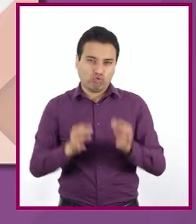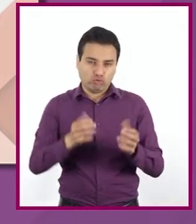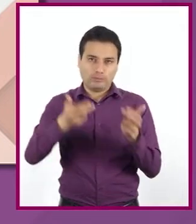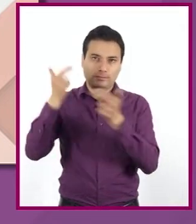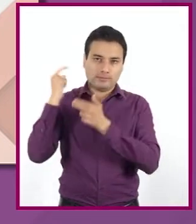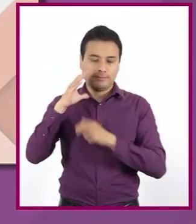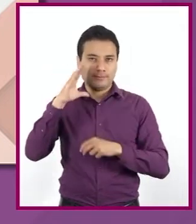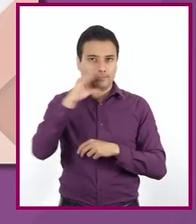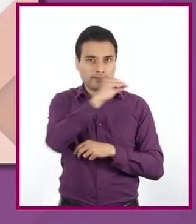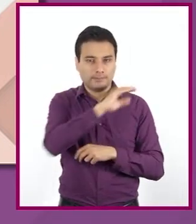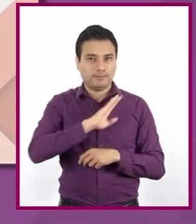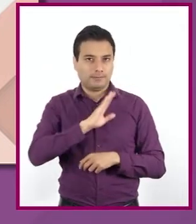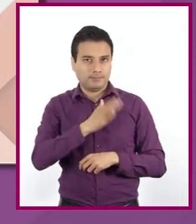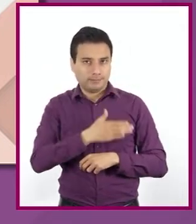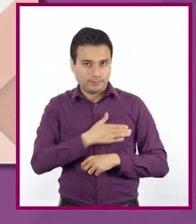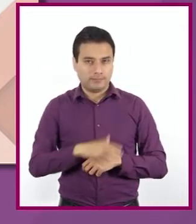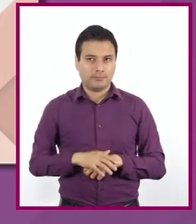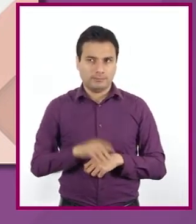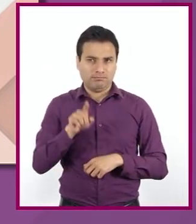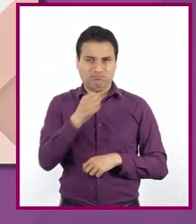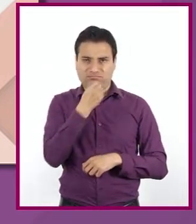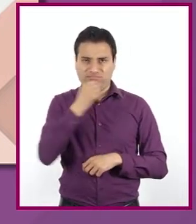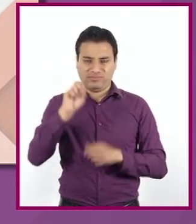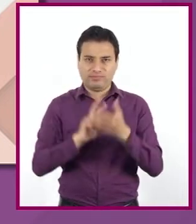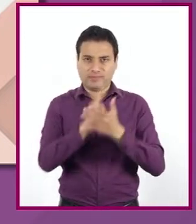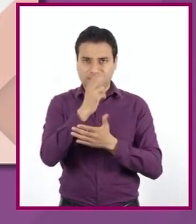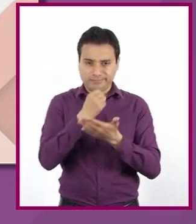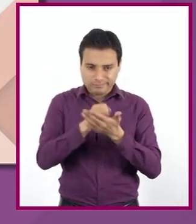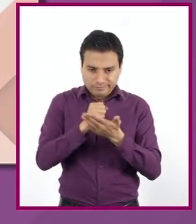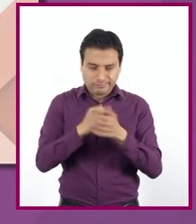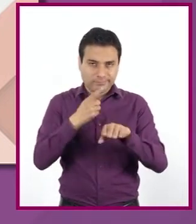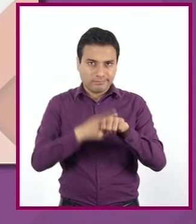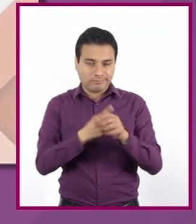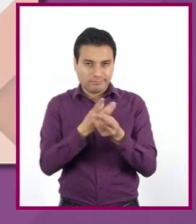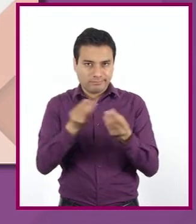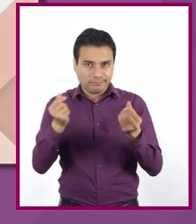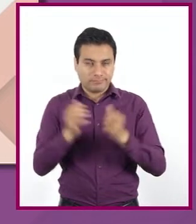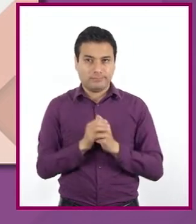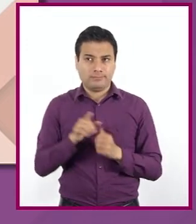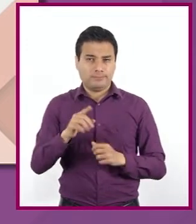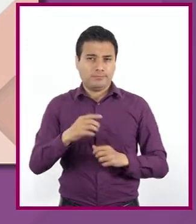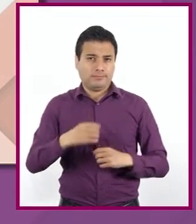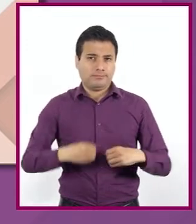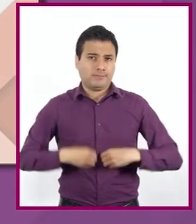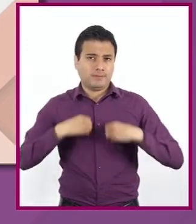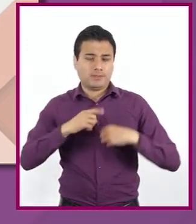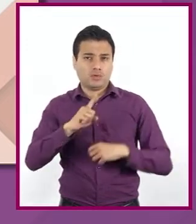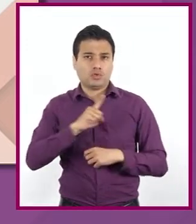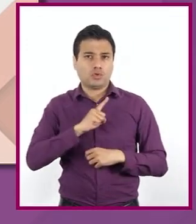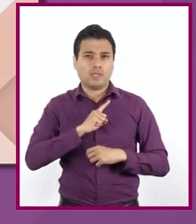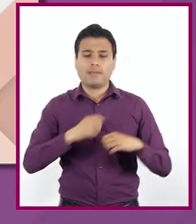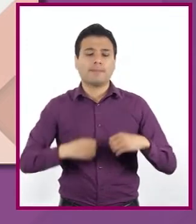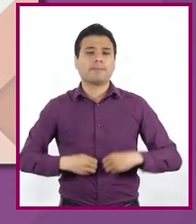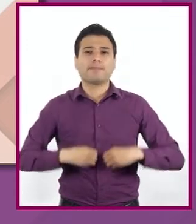española. Tenía habilidades curativas y vivía sola. Vivía en Córdoba en el año de